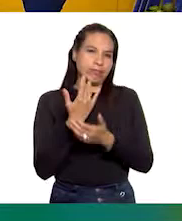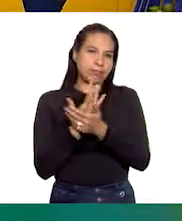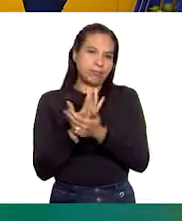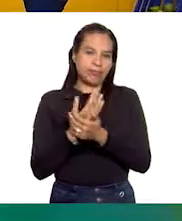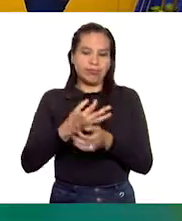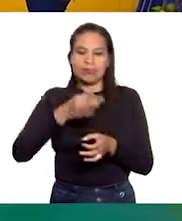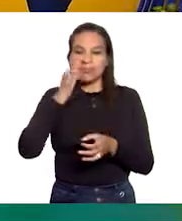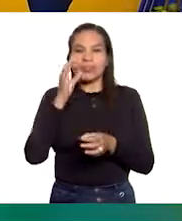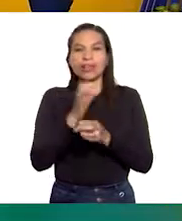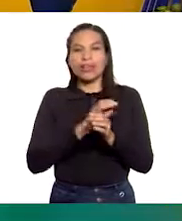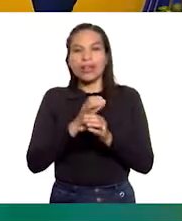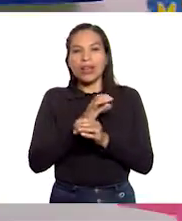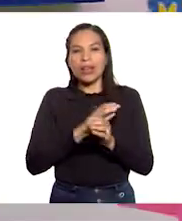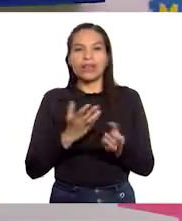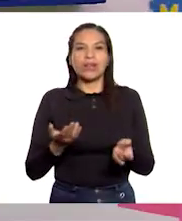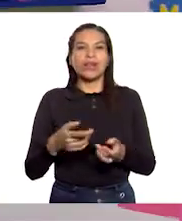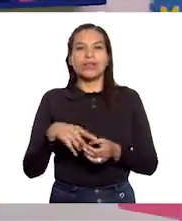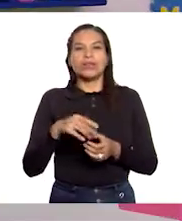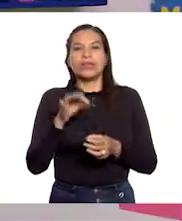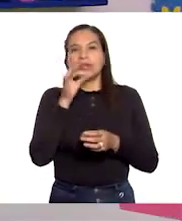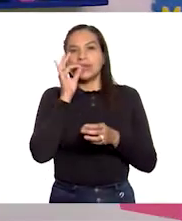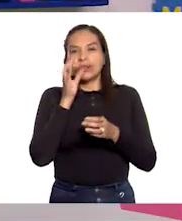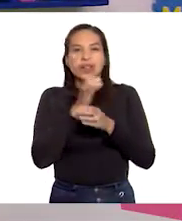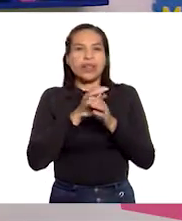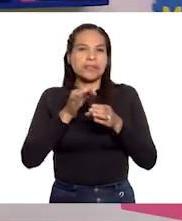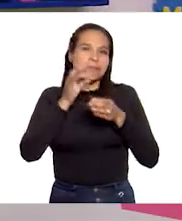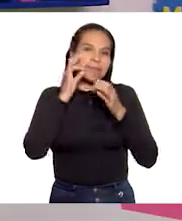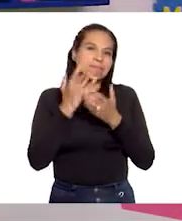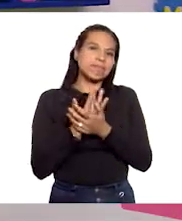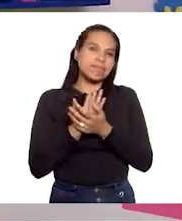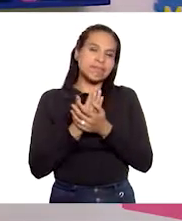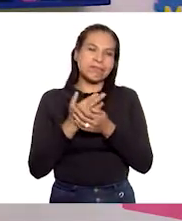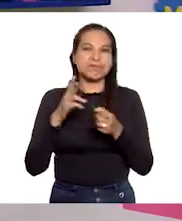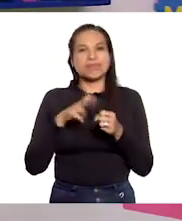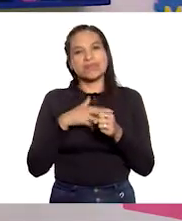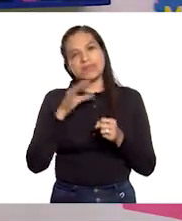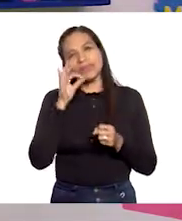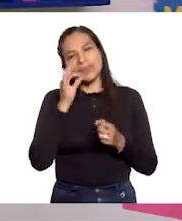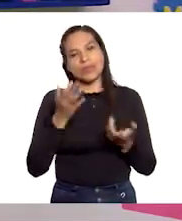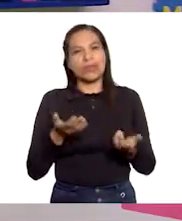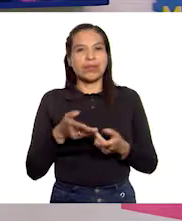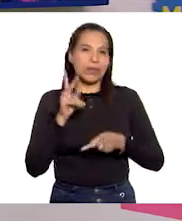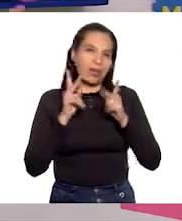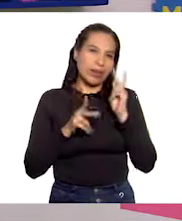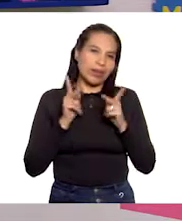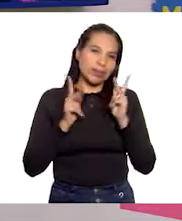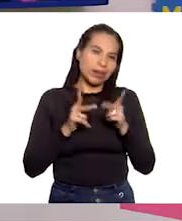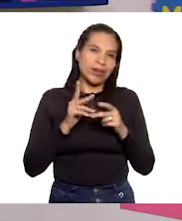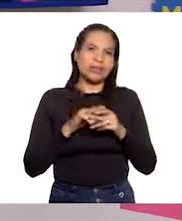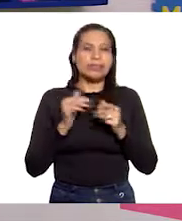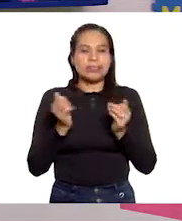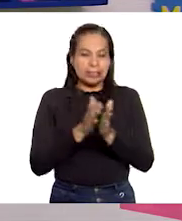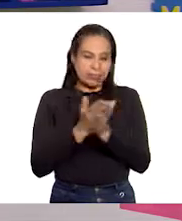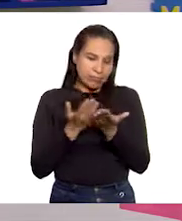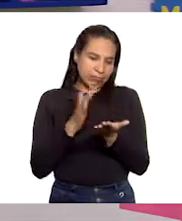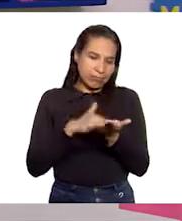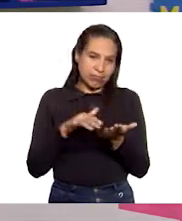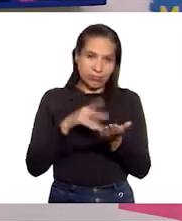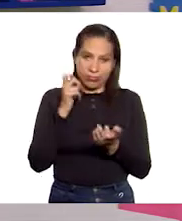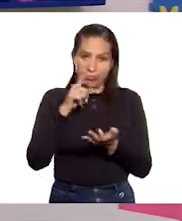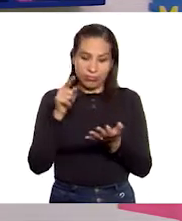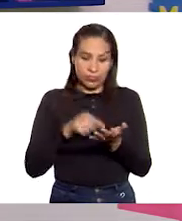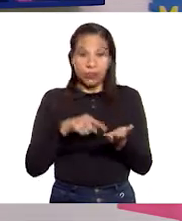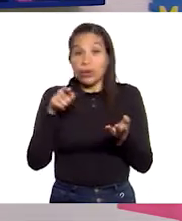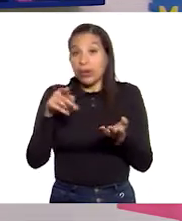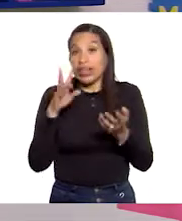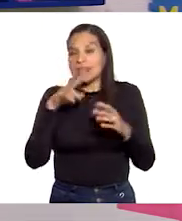en la cafetería, mientras se toman un cafecito, un refresquito, y platican o llevan un libro. Entonces es un